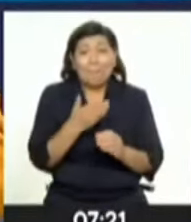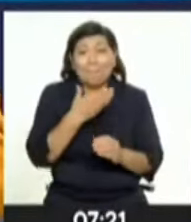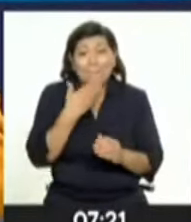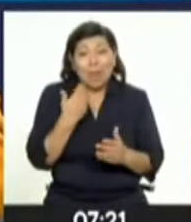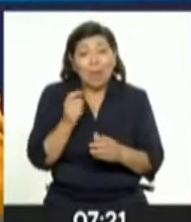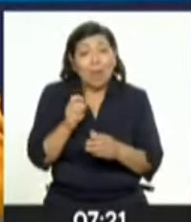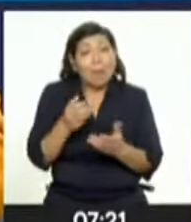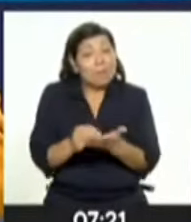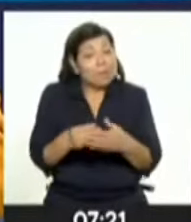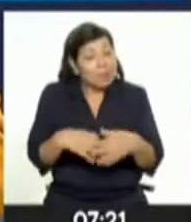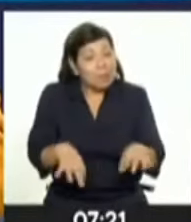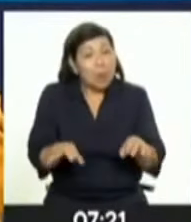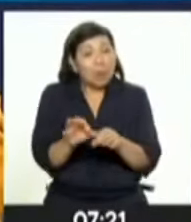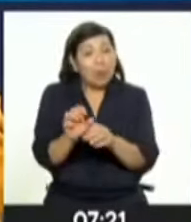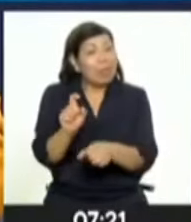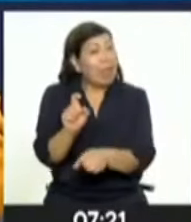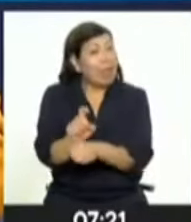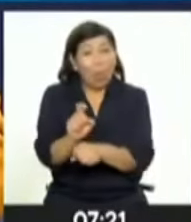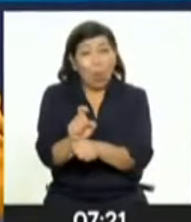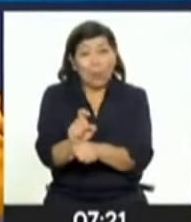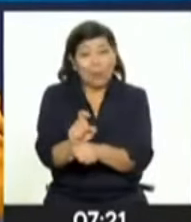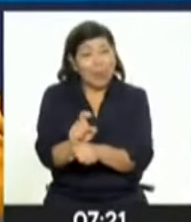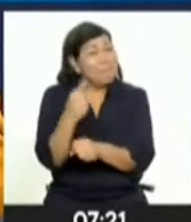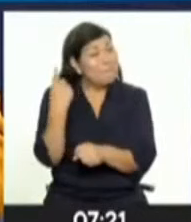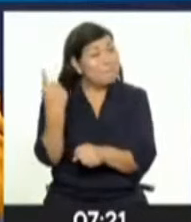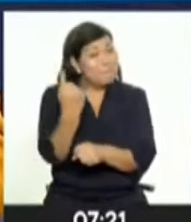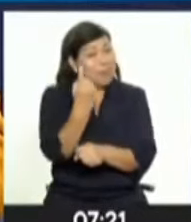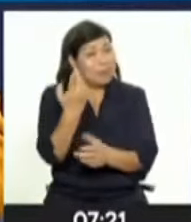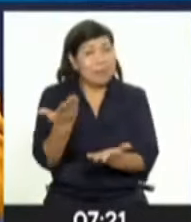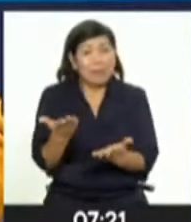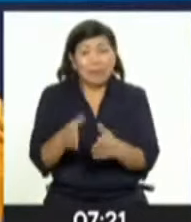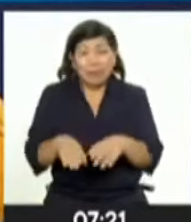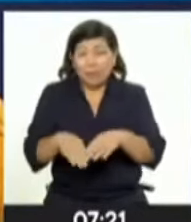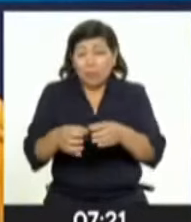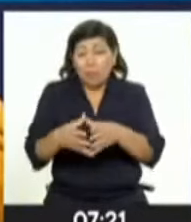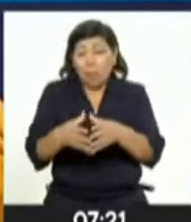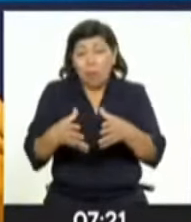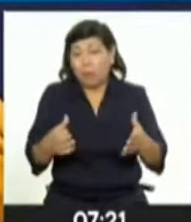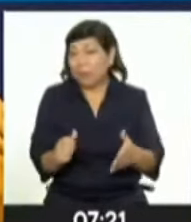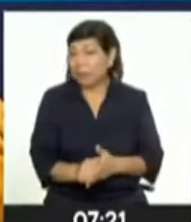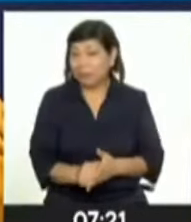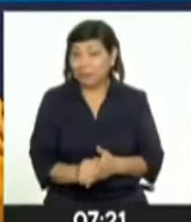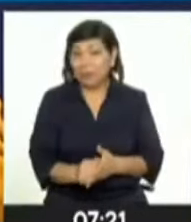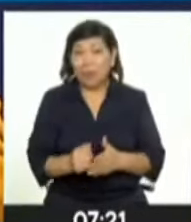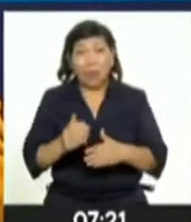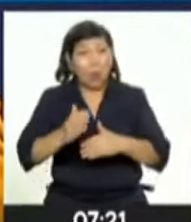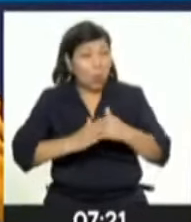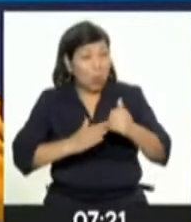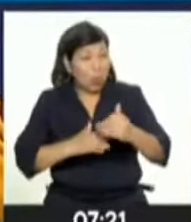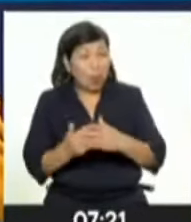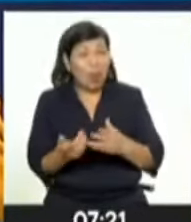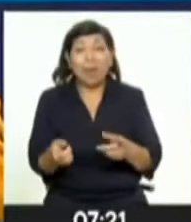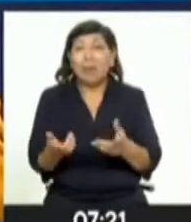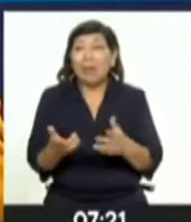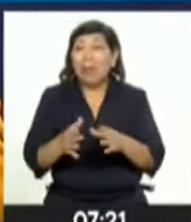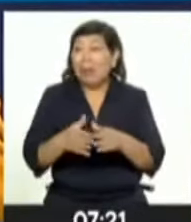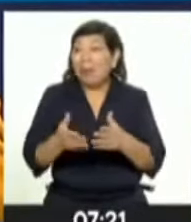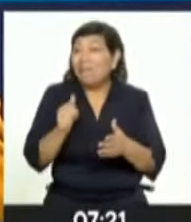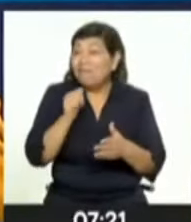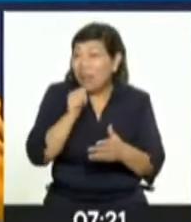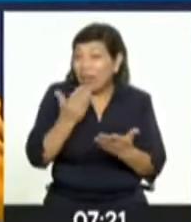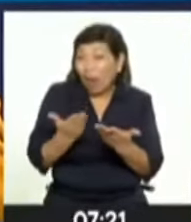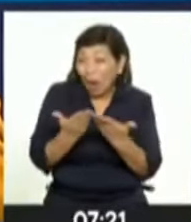mejora en la educación. O sea, no hay forma. La brecha educativa es enorme, y no estoy hablando solo de infraestructura, sino también